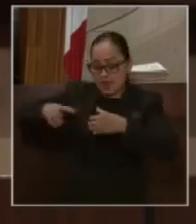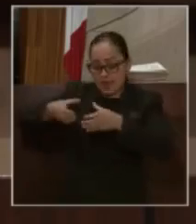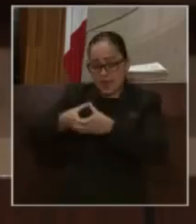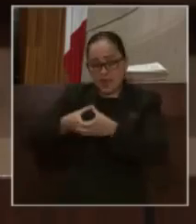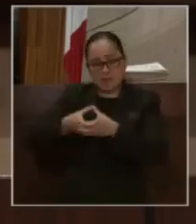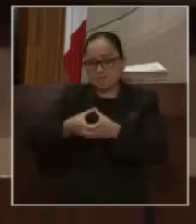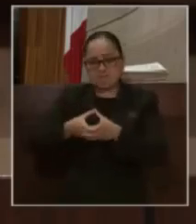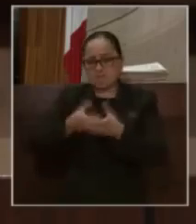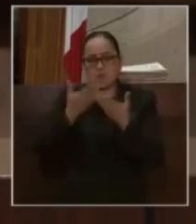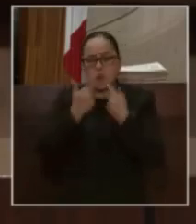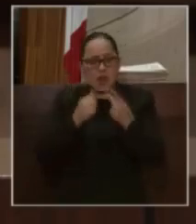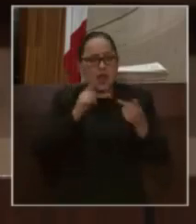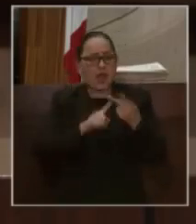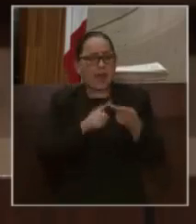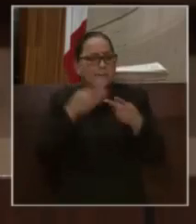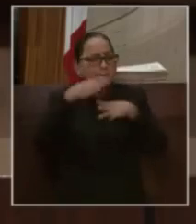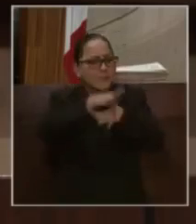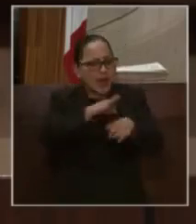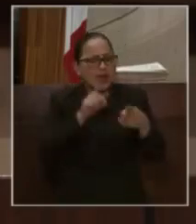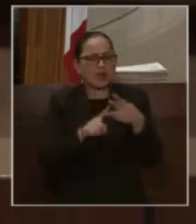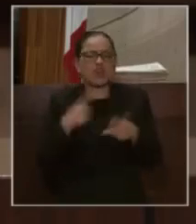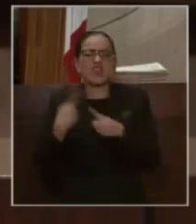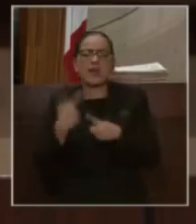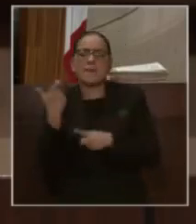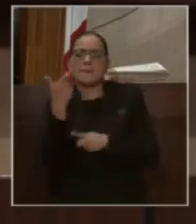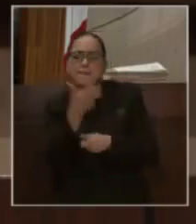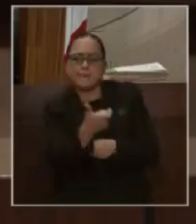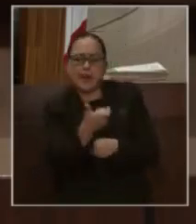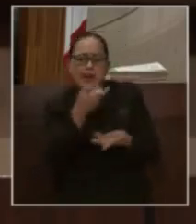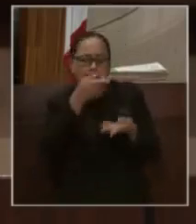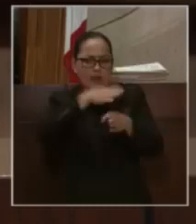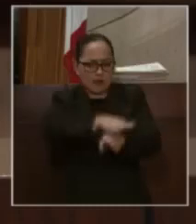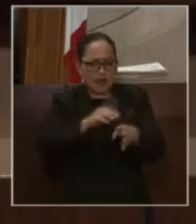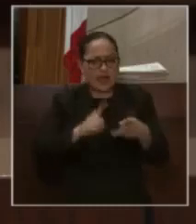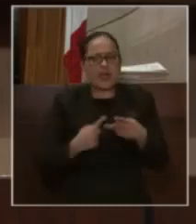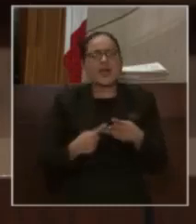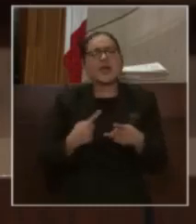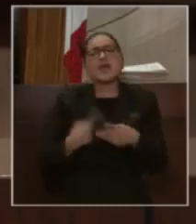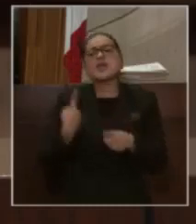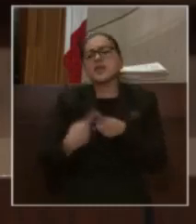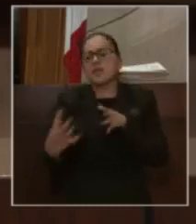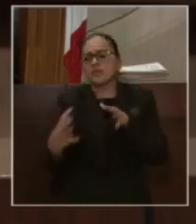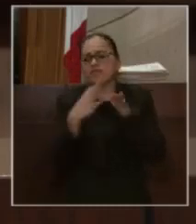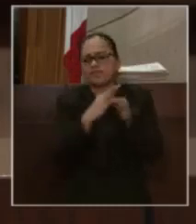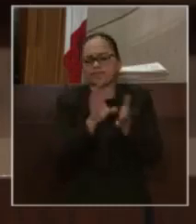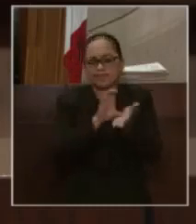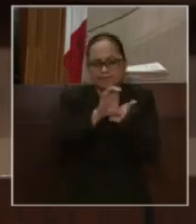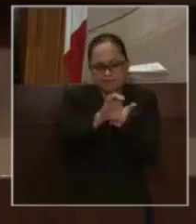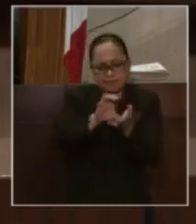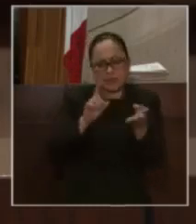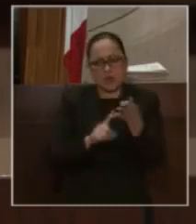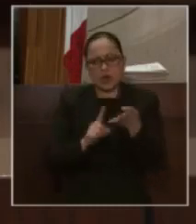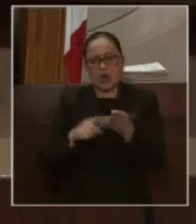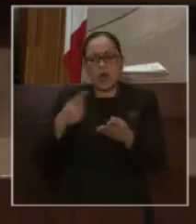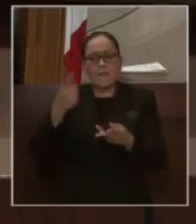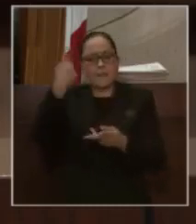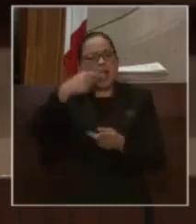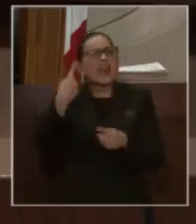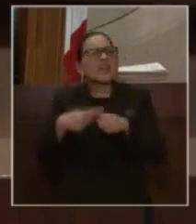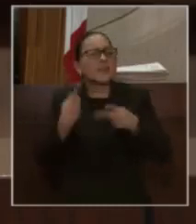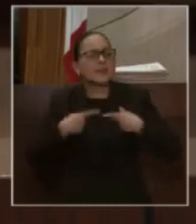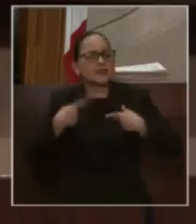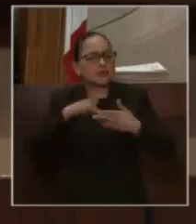la fiduciaria, el depositario, los fideicomitentes, adherentes también y sujetos de apoyo